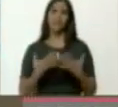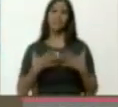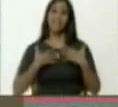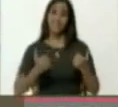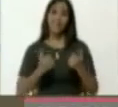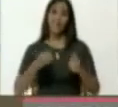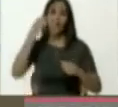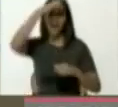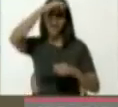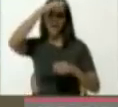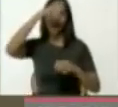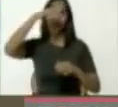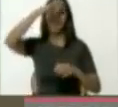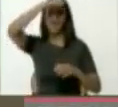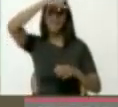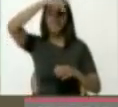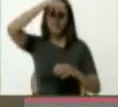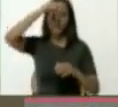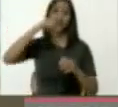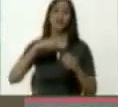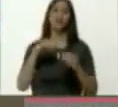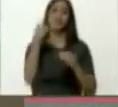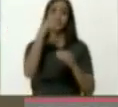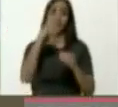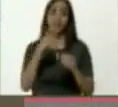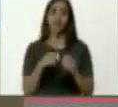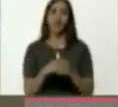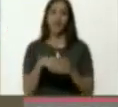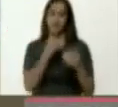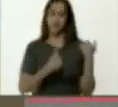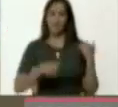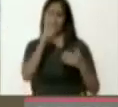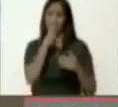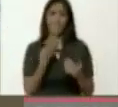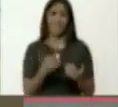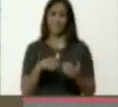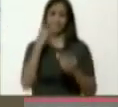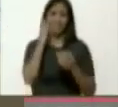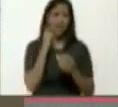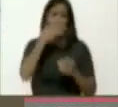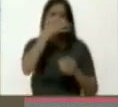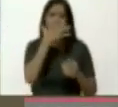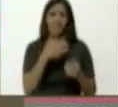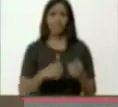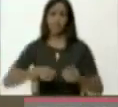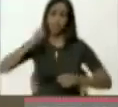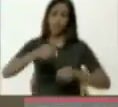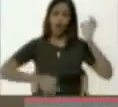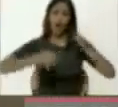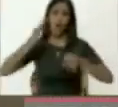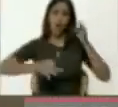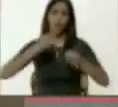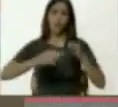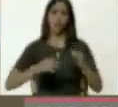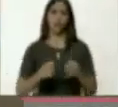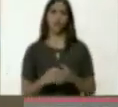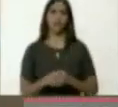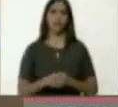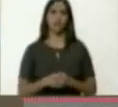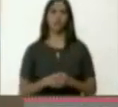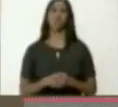ZK, Bolsonaro, criminal, terrorista, ecológico, a la Corte Penal Internacional. A la que le colocaron lentes fue Rebeca, mi